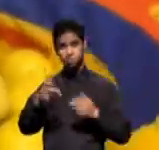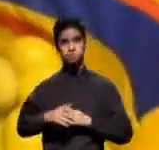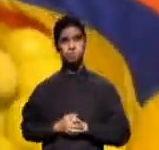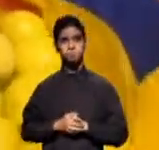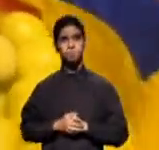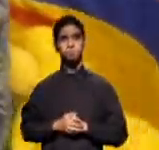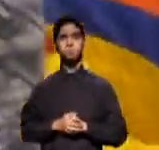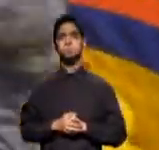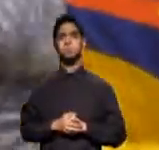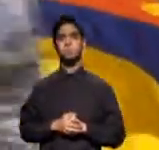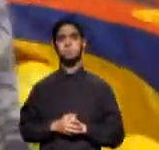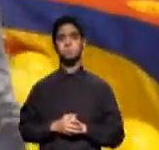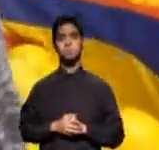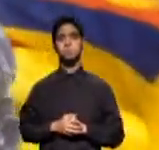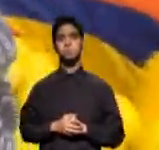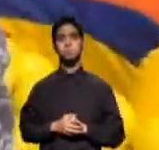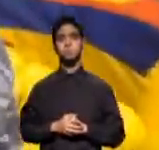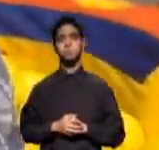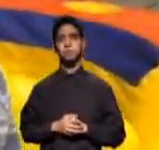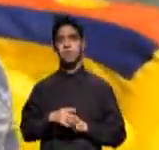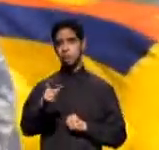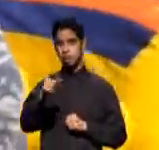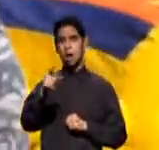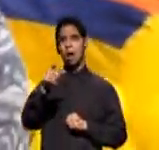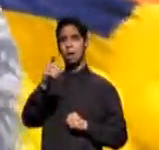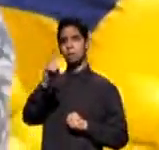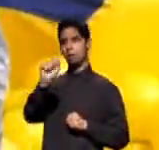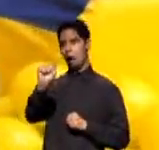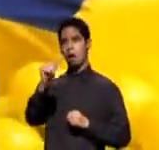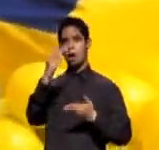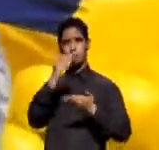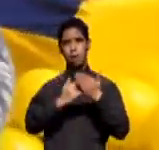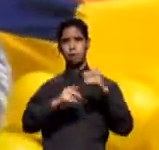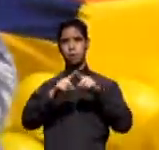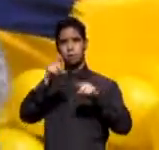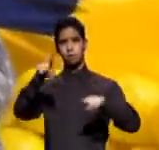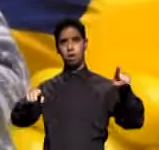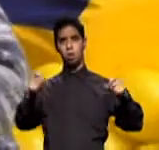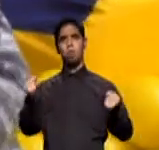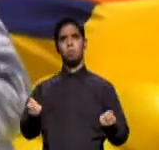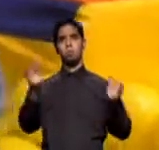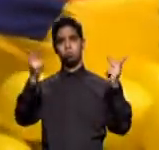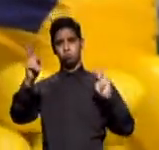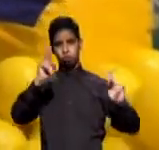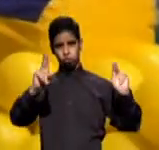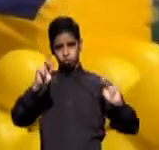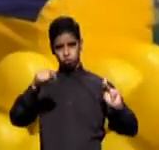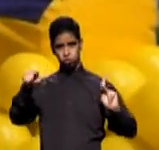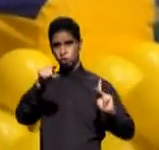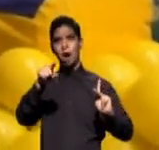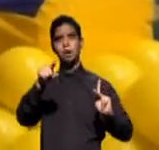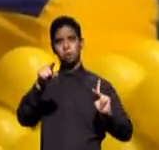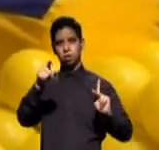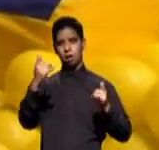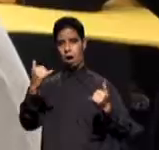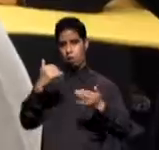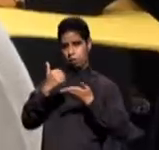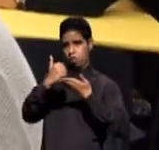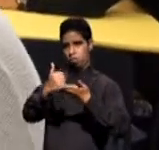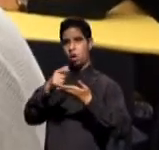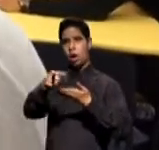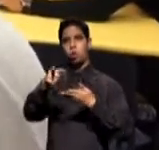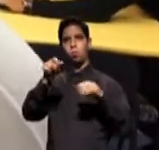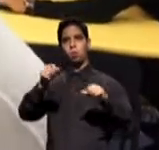La discapacidad es parte de la diversidad. Muchos de los que hoy reciben ayuda serán el futuro de nuestra isla. no debe